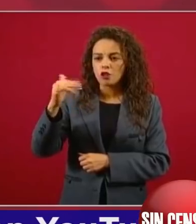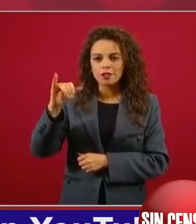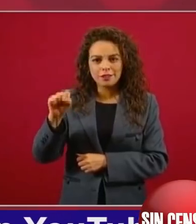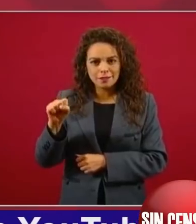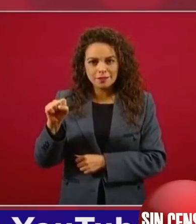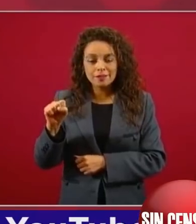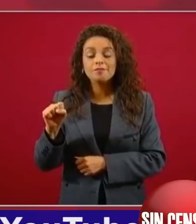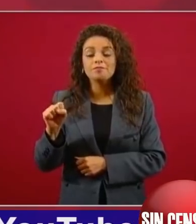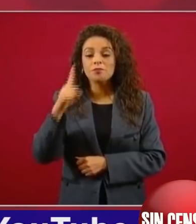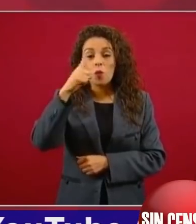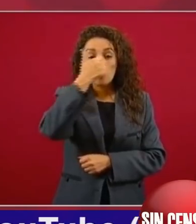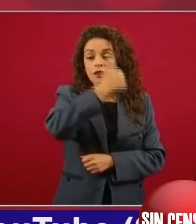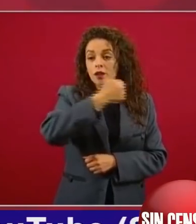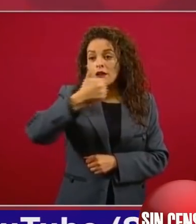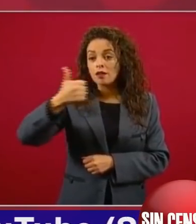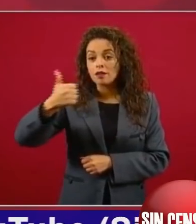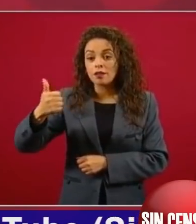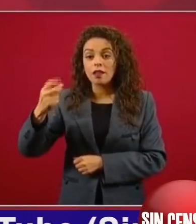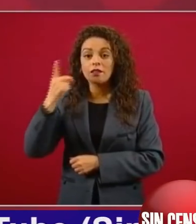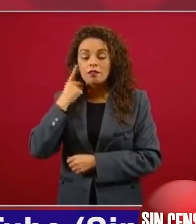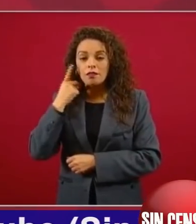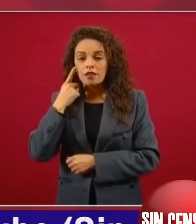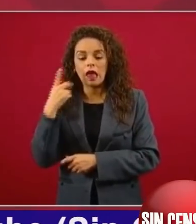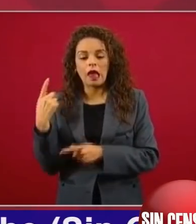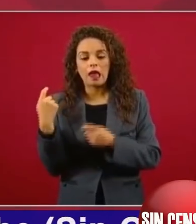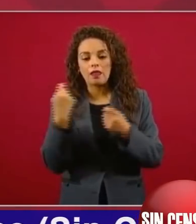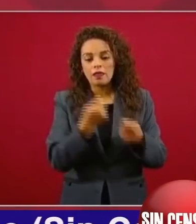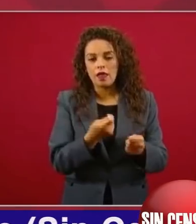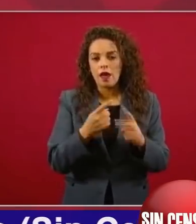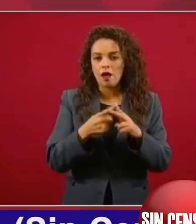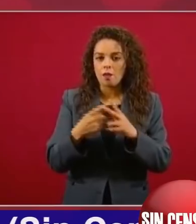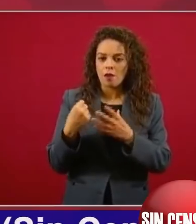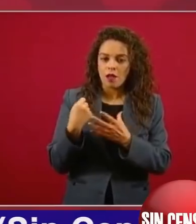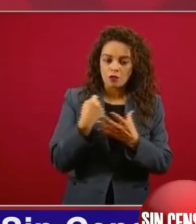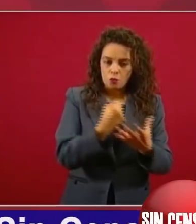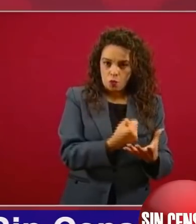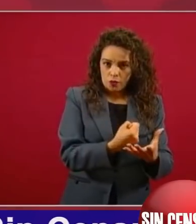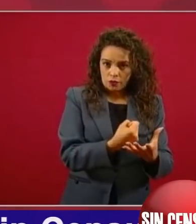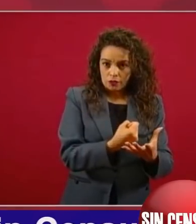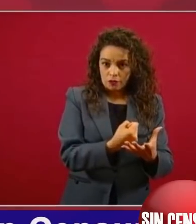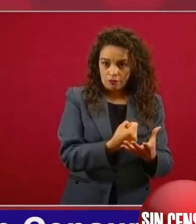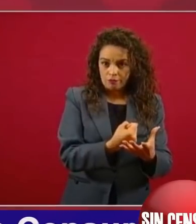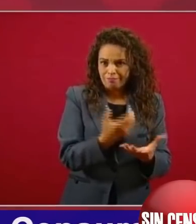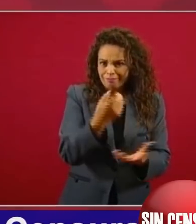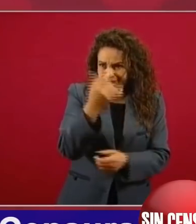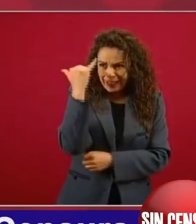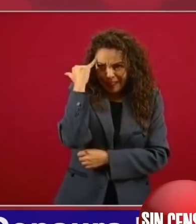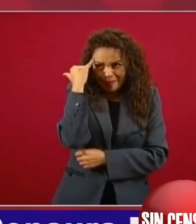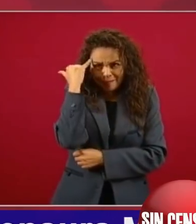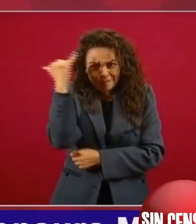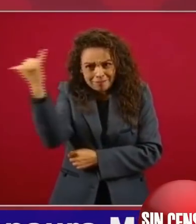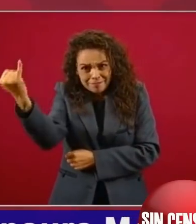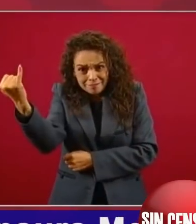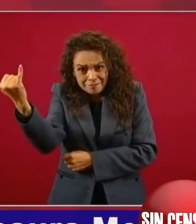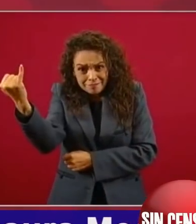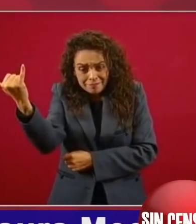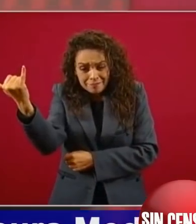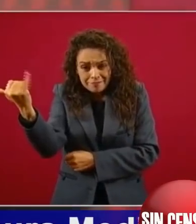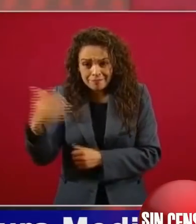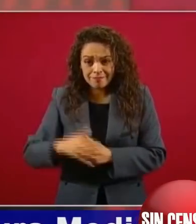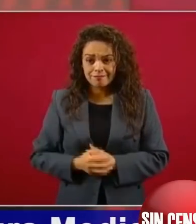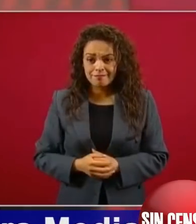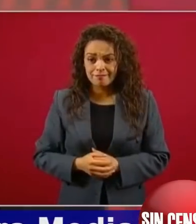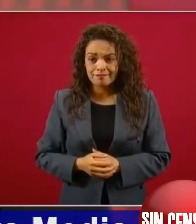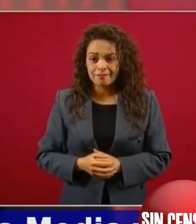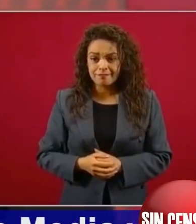diputado le daban un presupuesto. Imagínense, el Poder Legislativo,